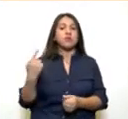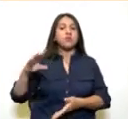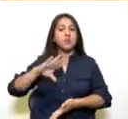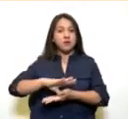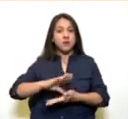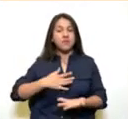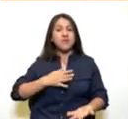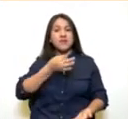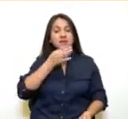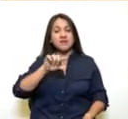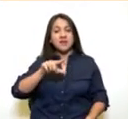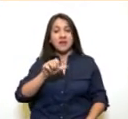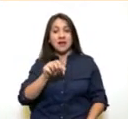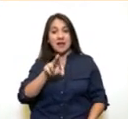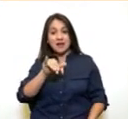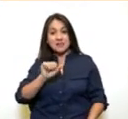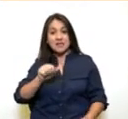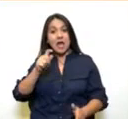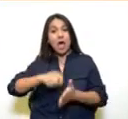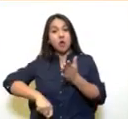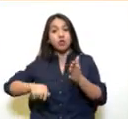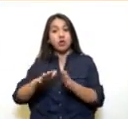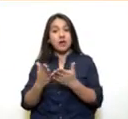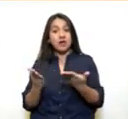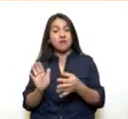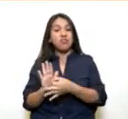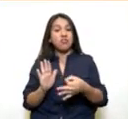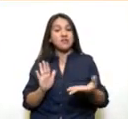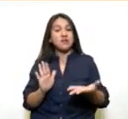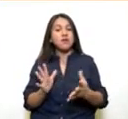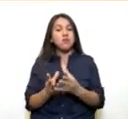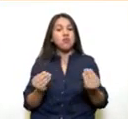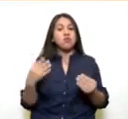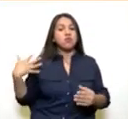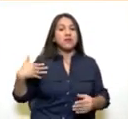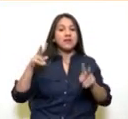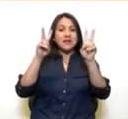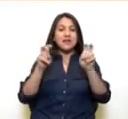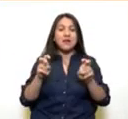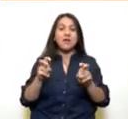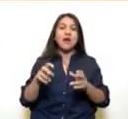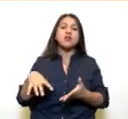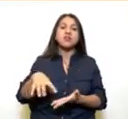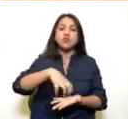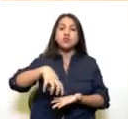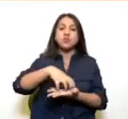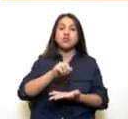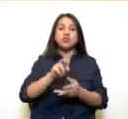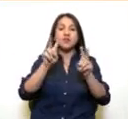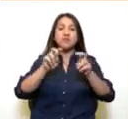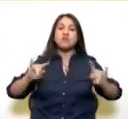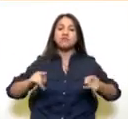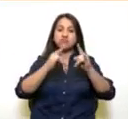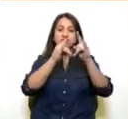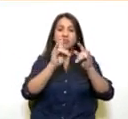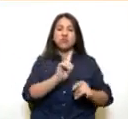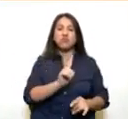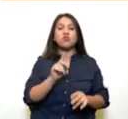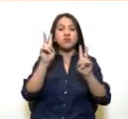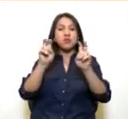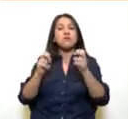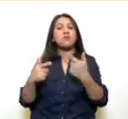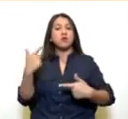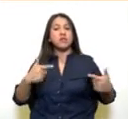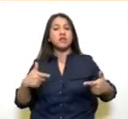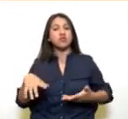garcía huidobro en una parte de la entrevista que es muy importante el tema urbano no como un tema de arquitectos y urbanistas sino como un tema político